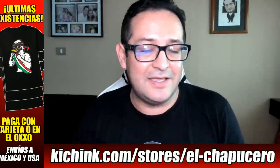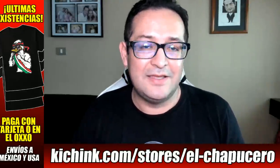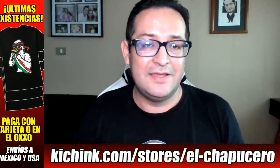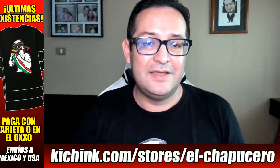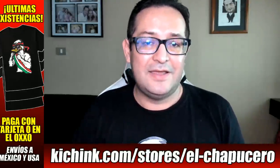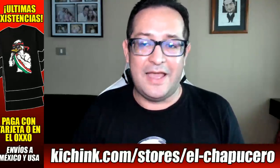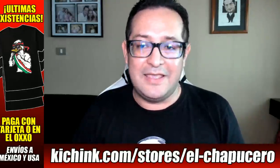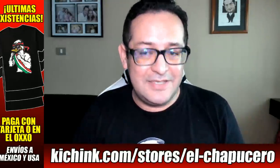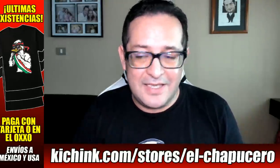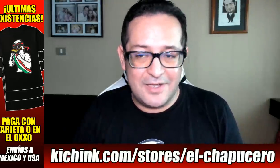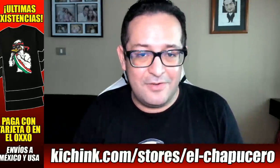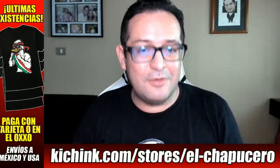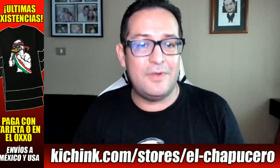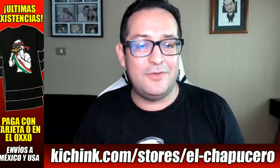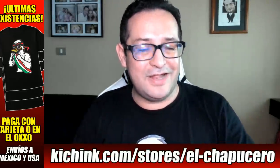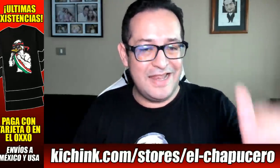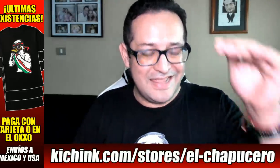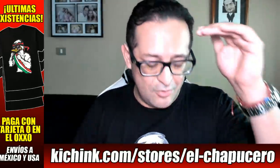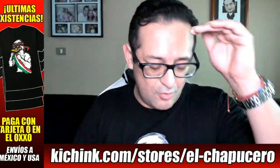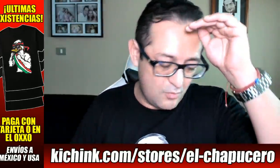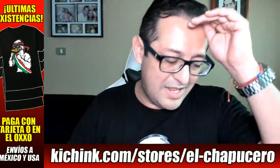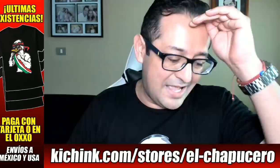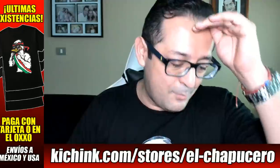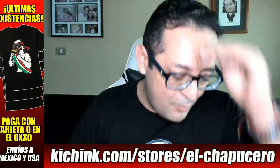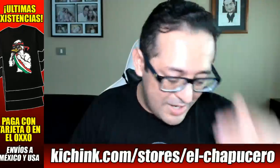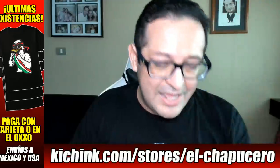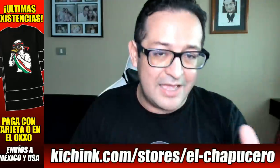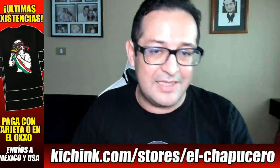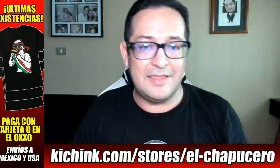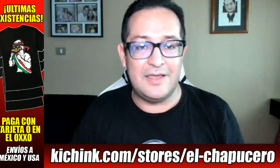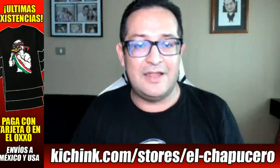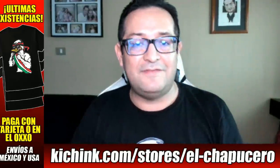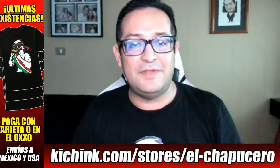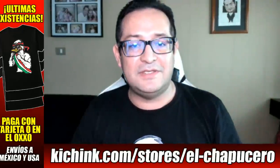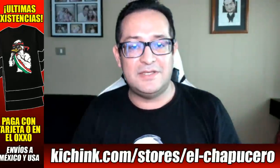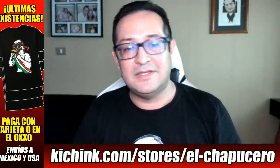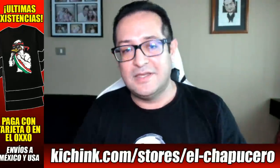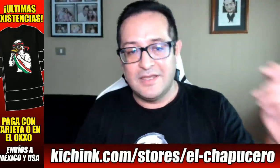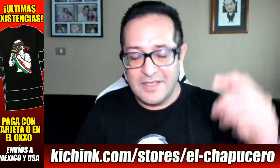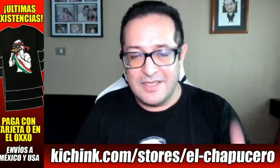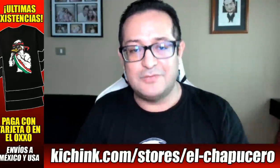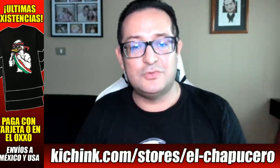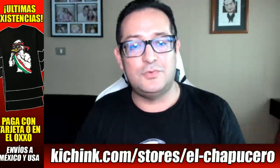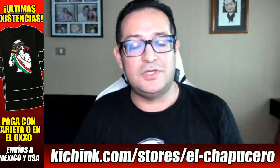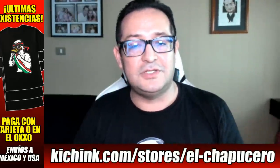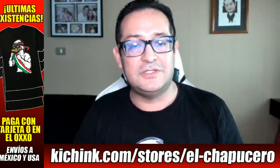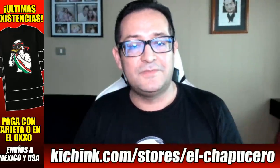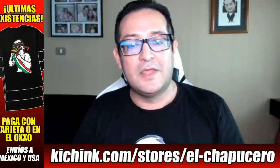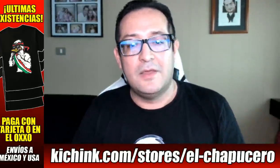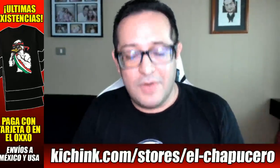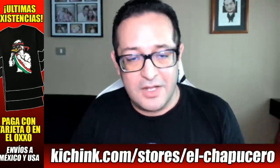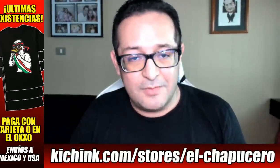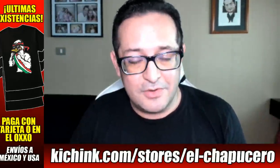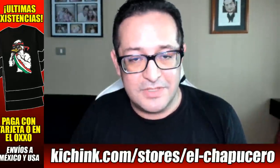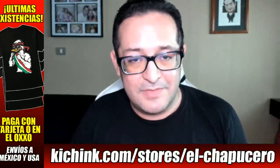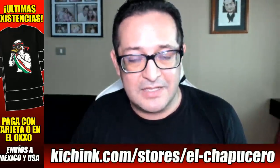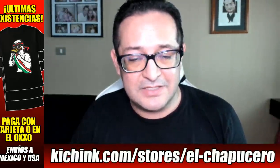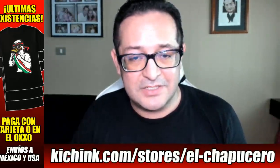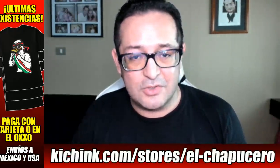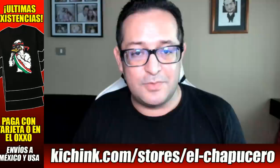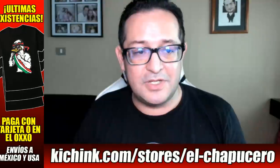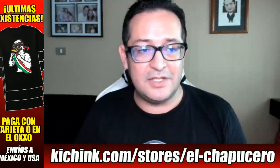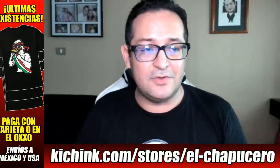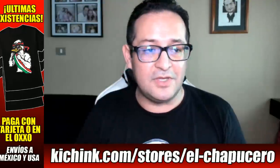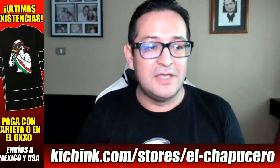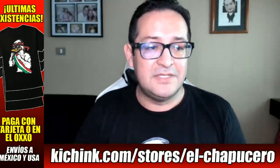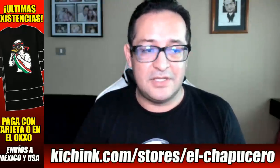vez que ahí sí creo que obrador le dio una buena callada a las feministas y a sus voces bueno amigos y amigas y